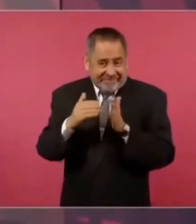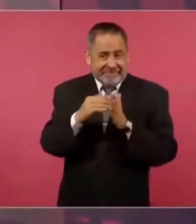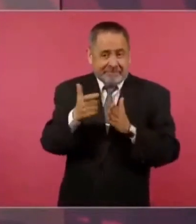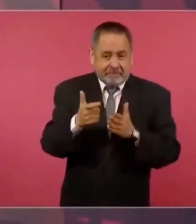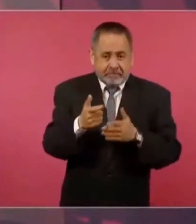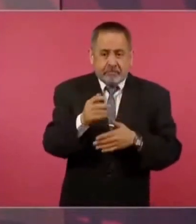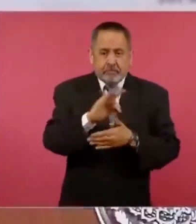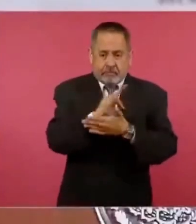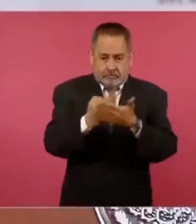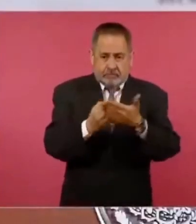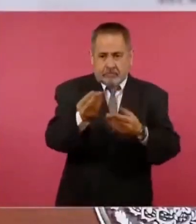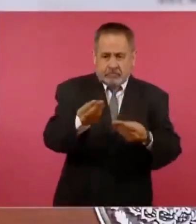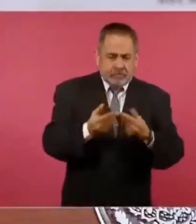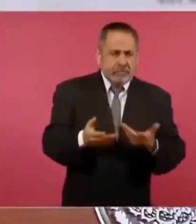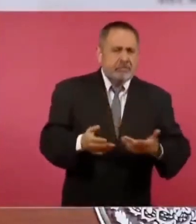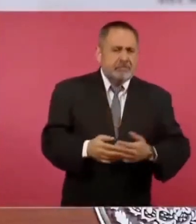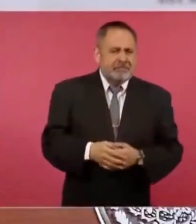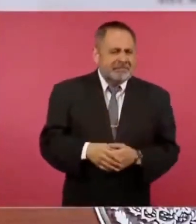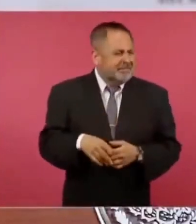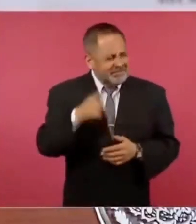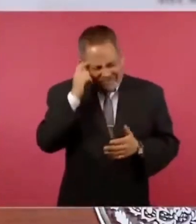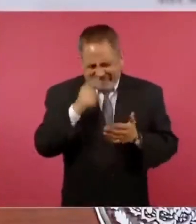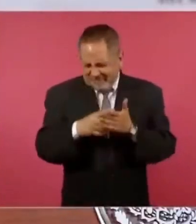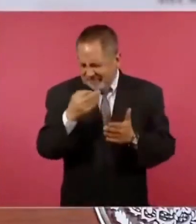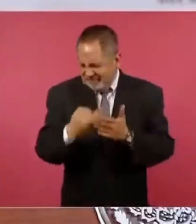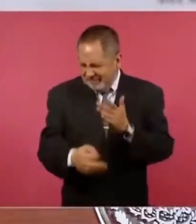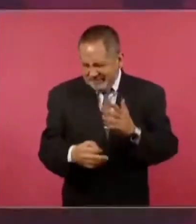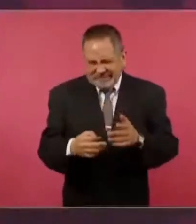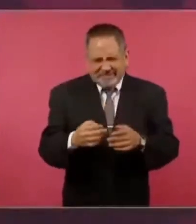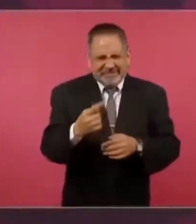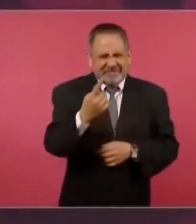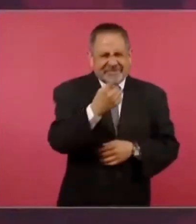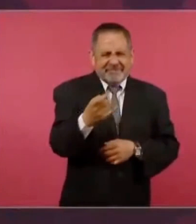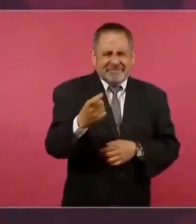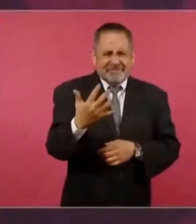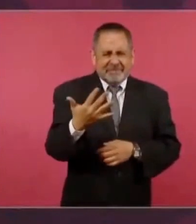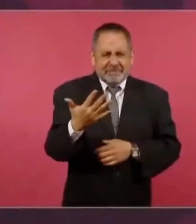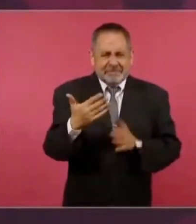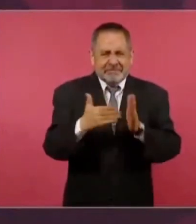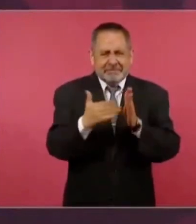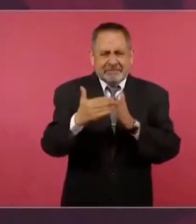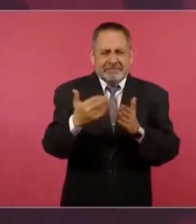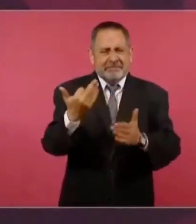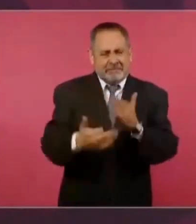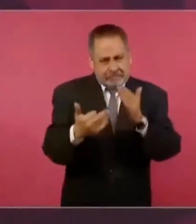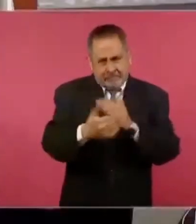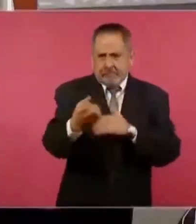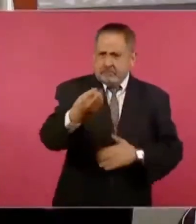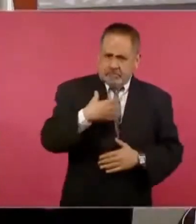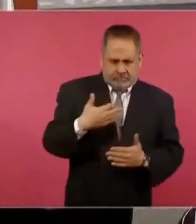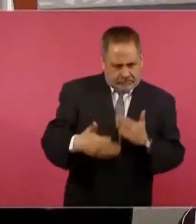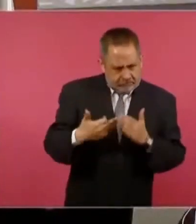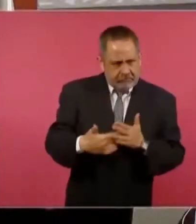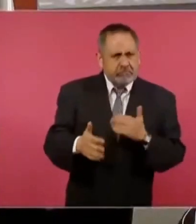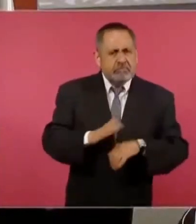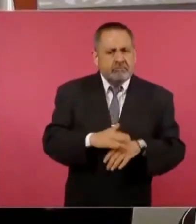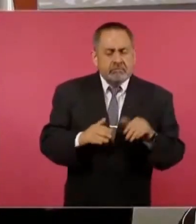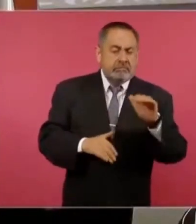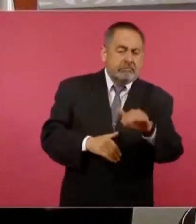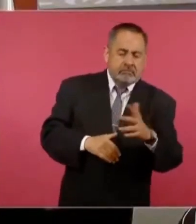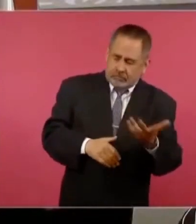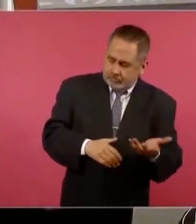que creo que le faltan 150 millones más. O sea, es